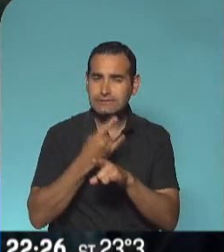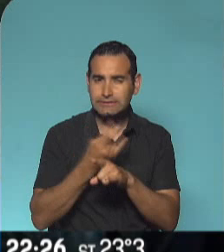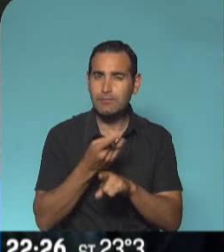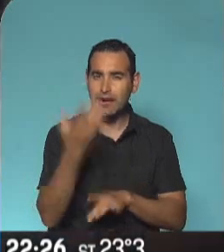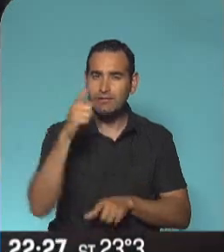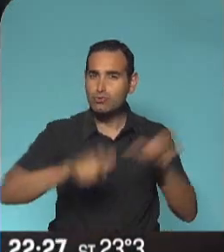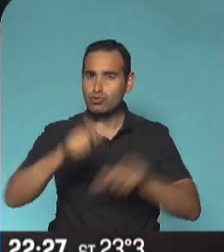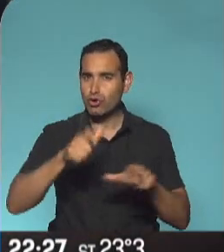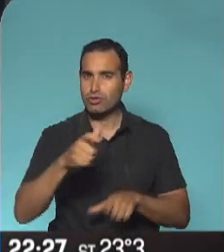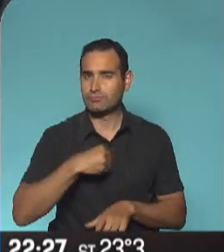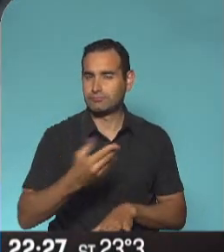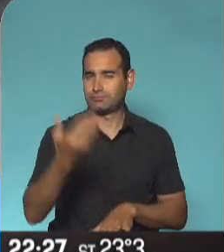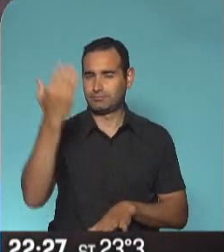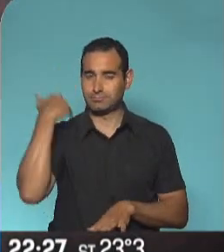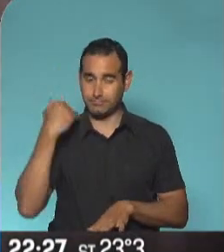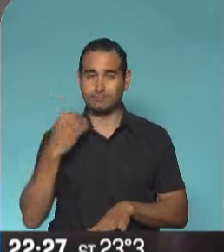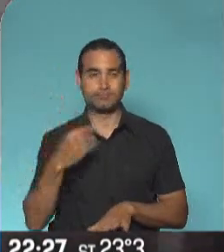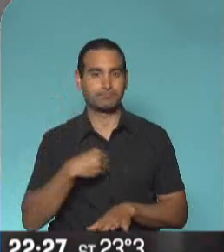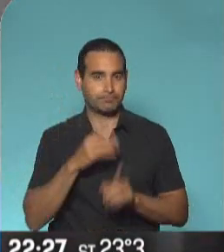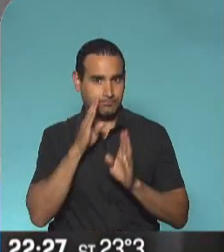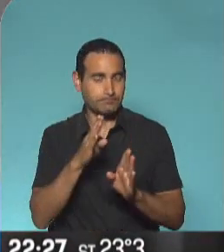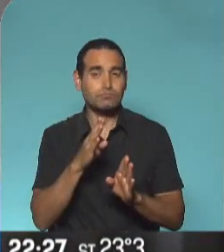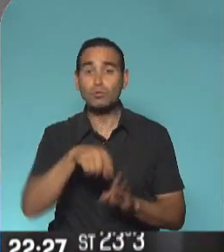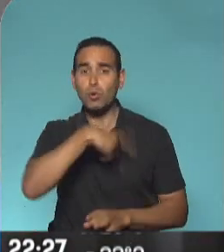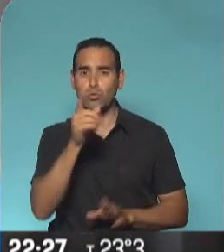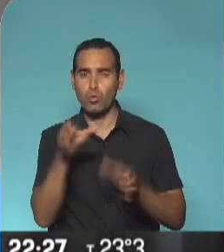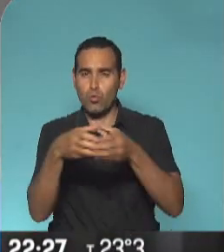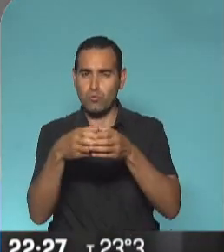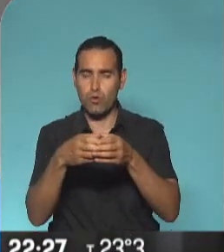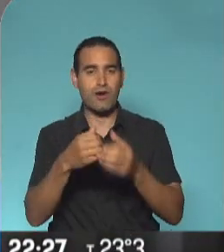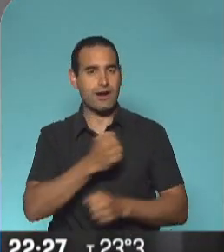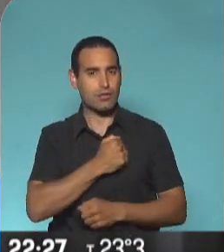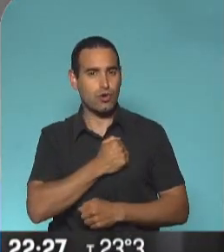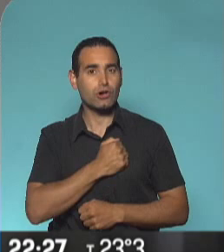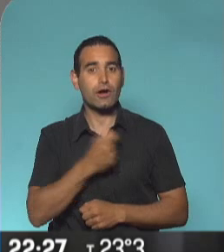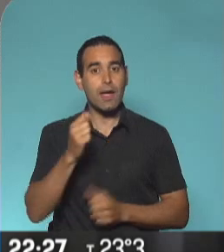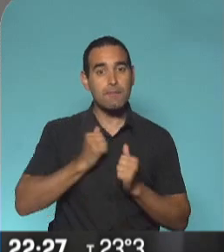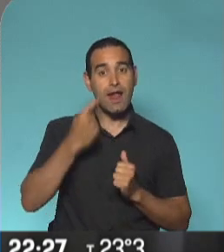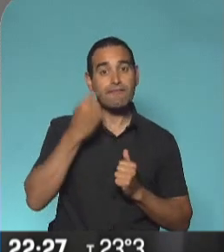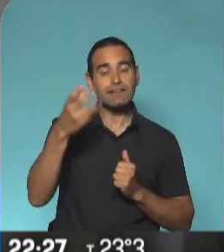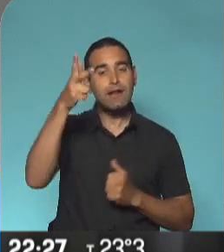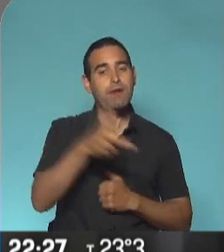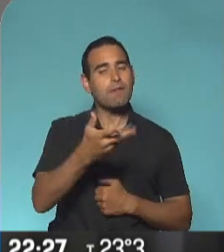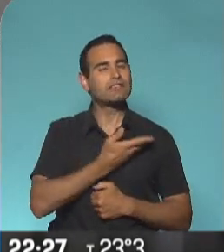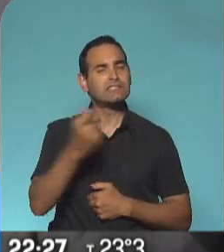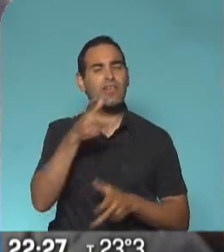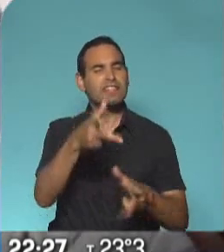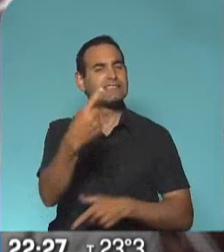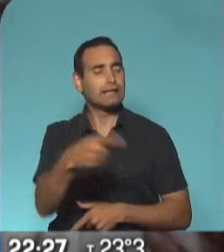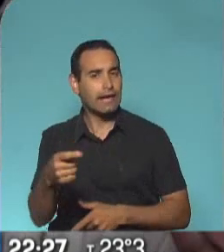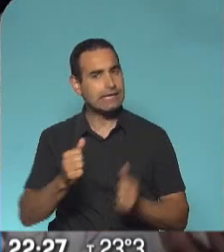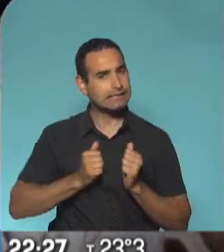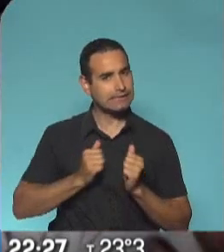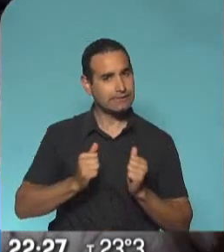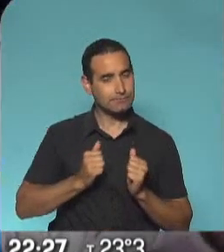de los pueblos originarios. Otros sectores de la Iglesia esperan la reacción del Papa Francisco y alertan sobre la influencia creciente